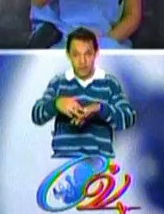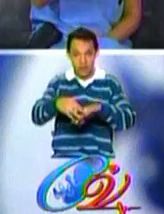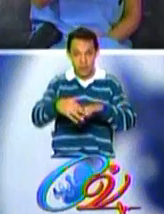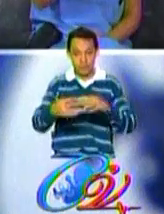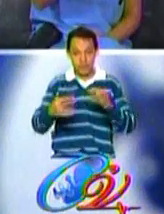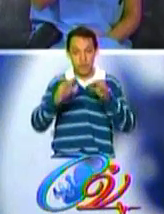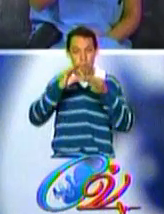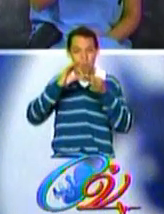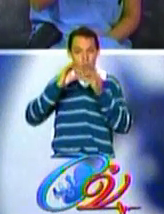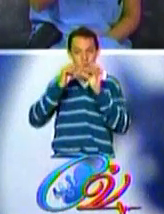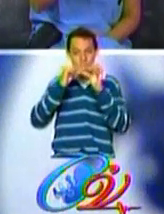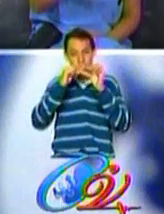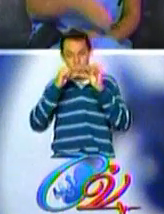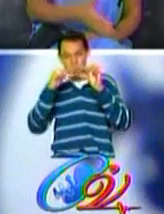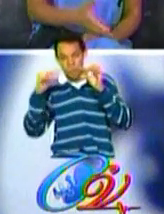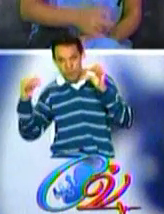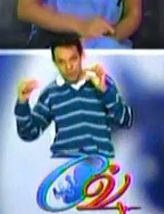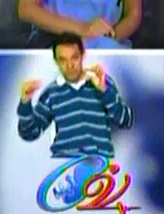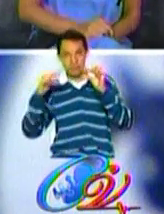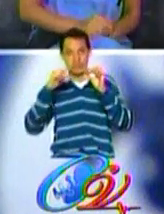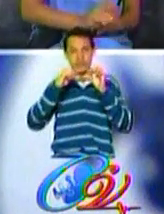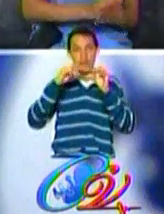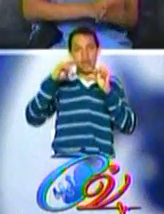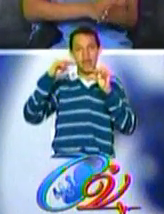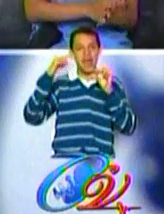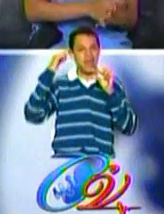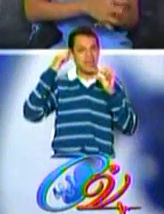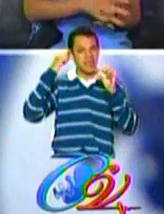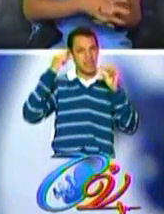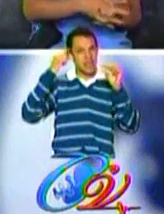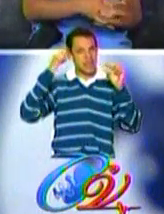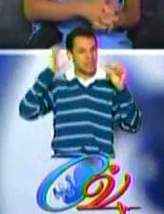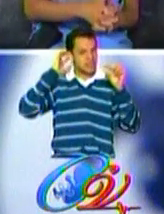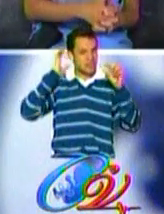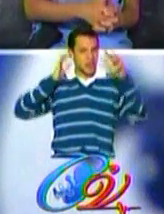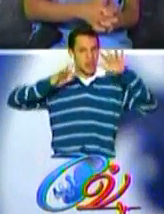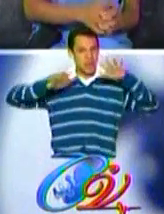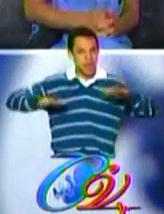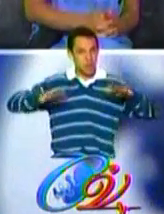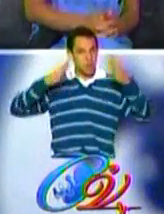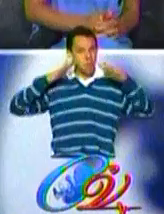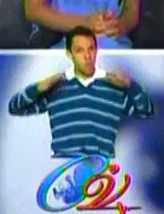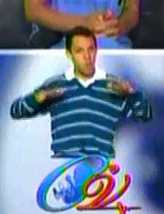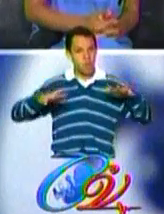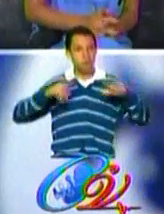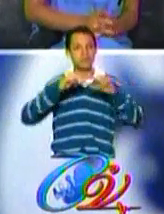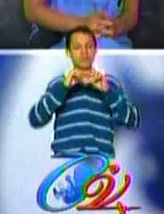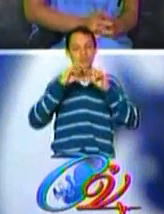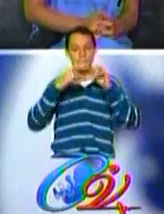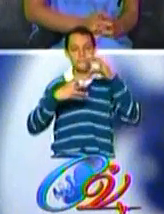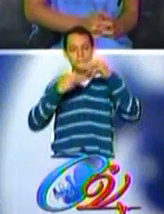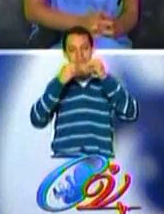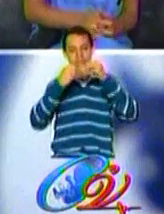que hace que también comprometa el sistema nervioso, ¿cierto? Los tóxicos,